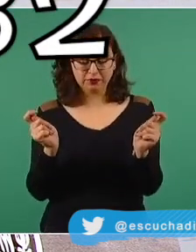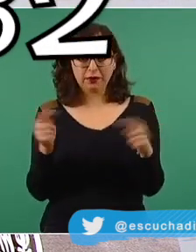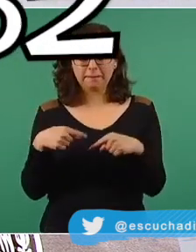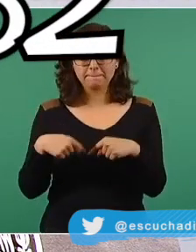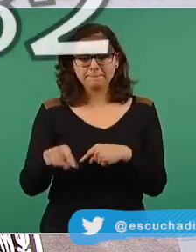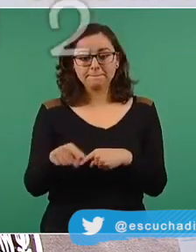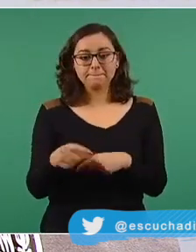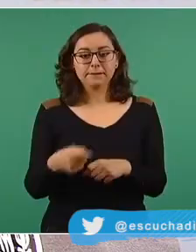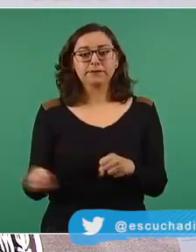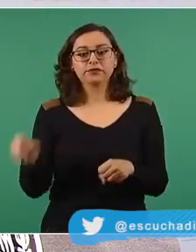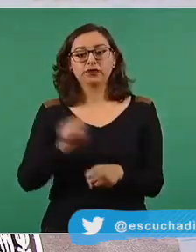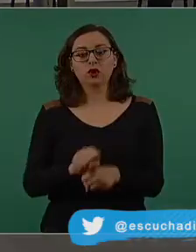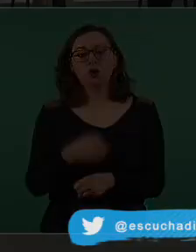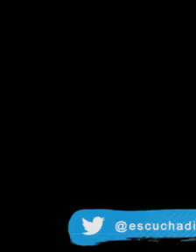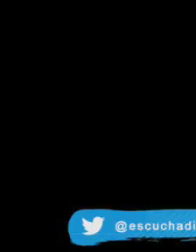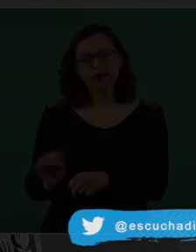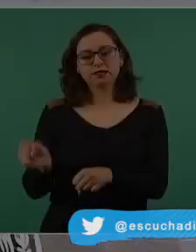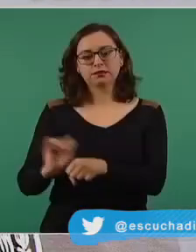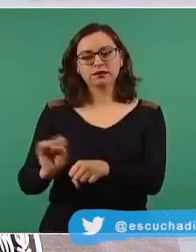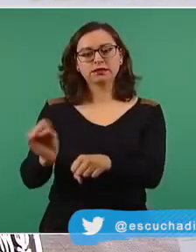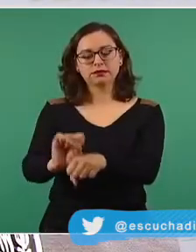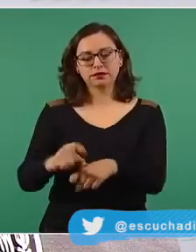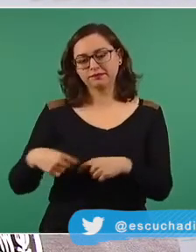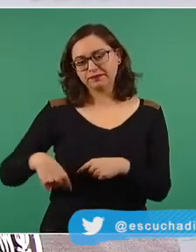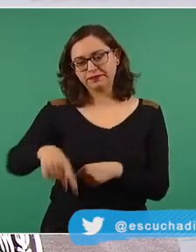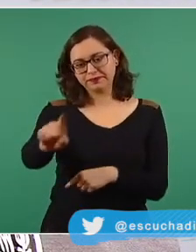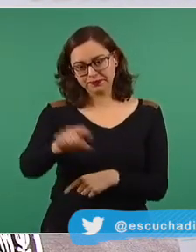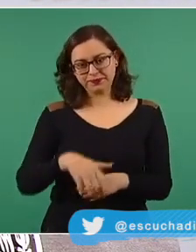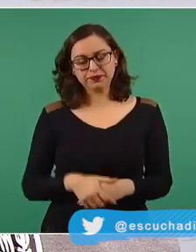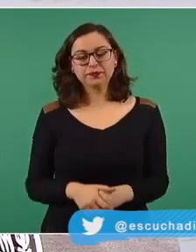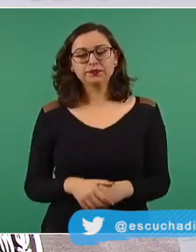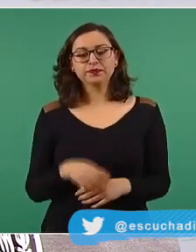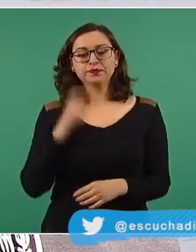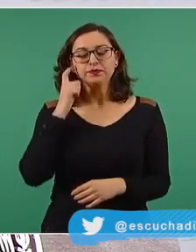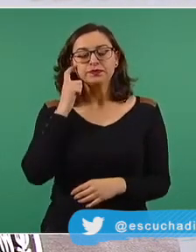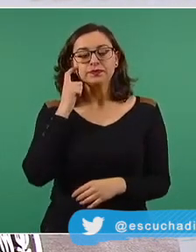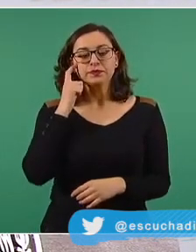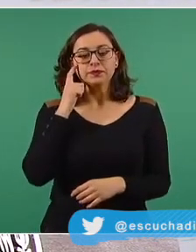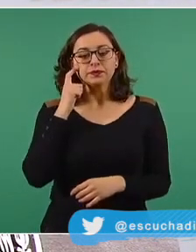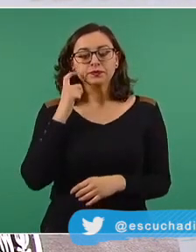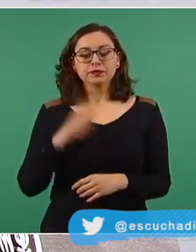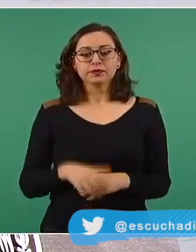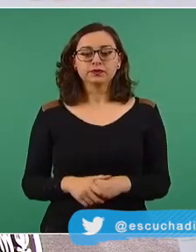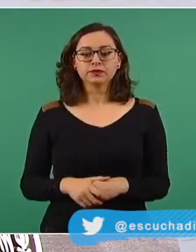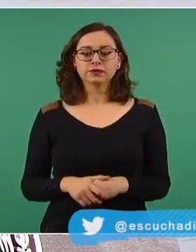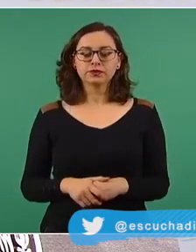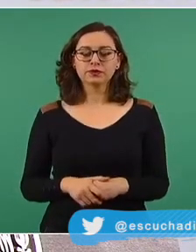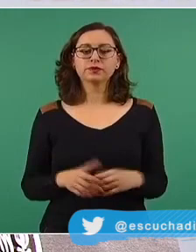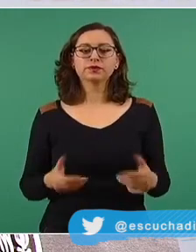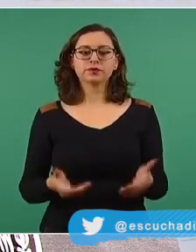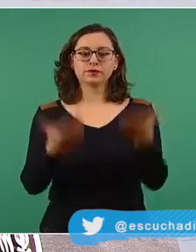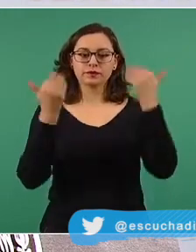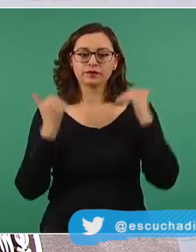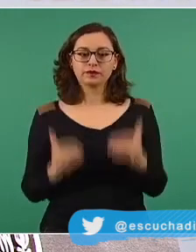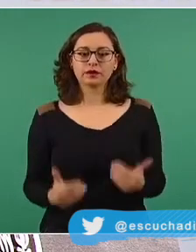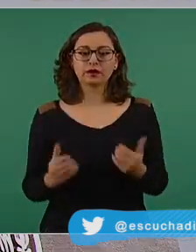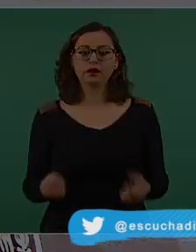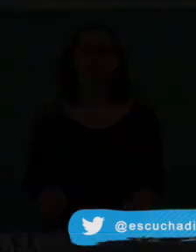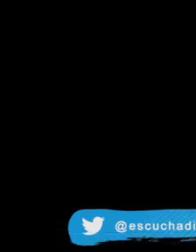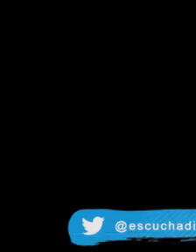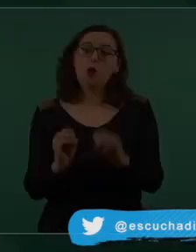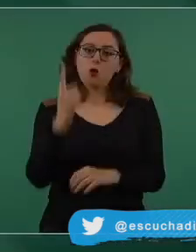84.549.082 dosis. El 64% de la población adulta en México ha recibido al menos una dosis contra